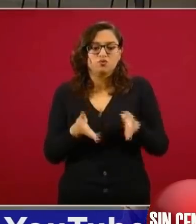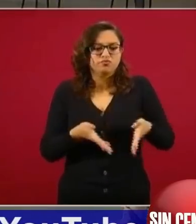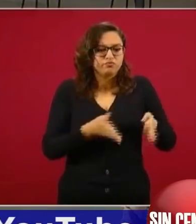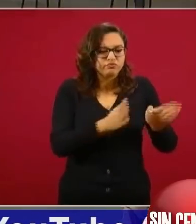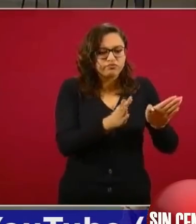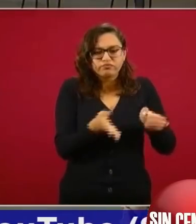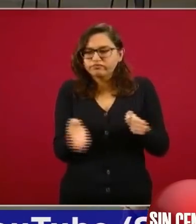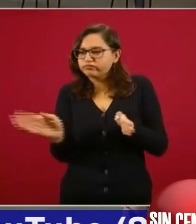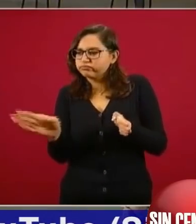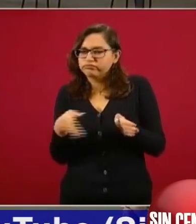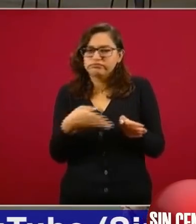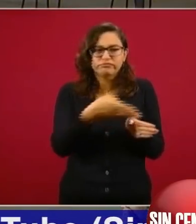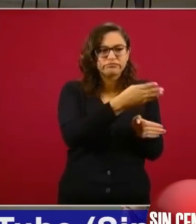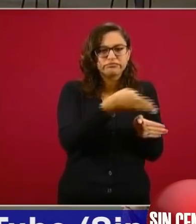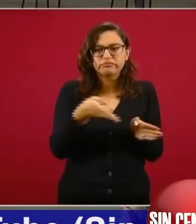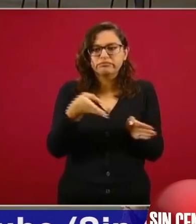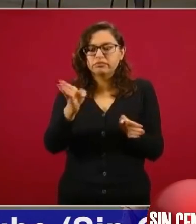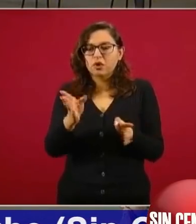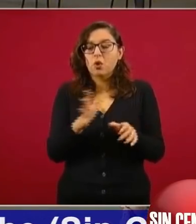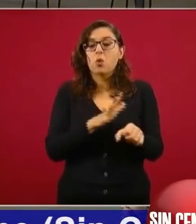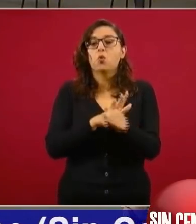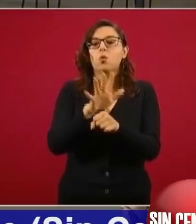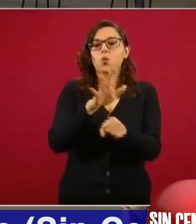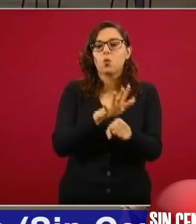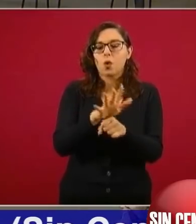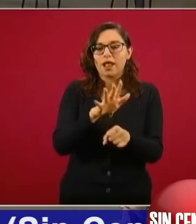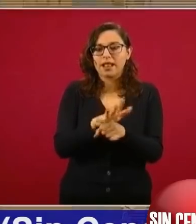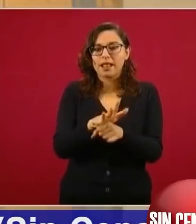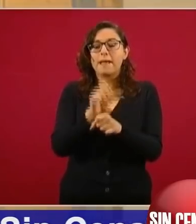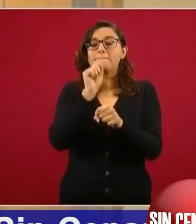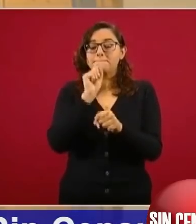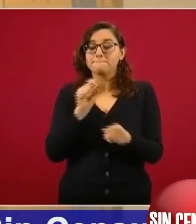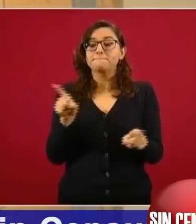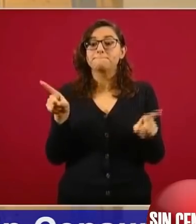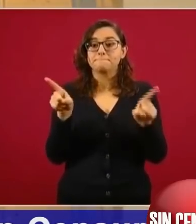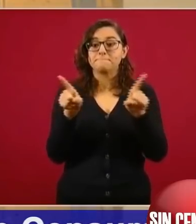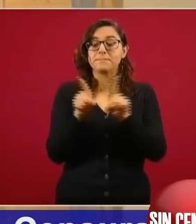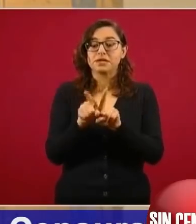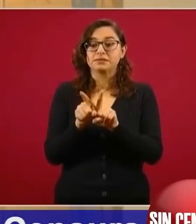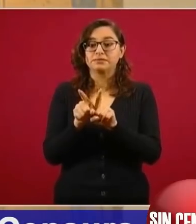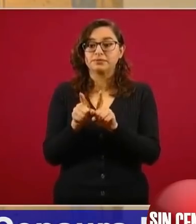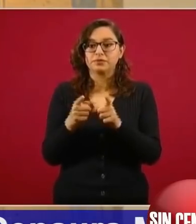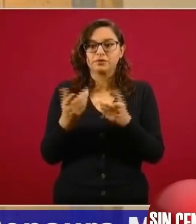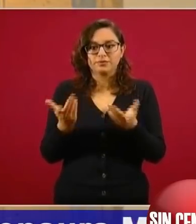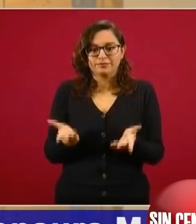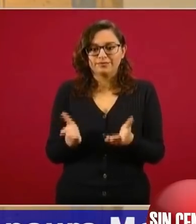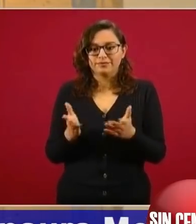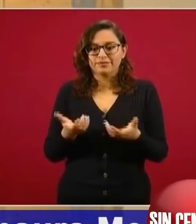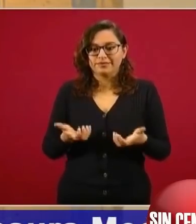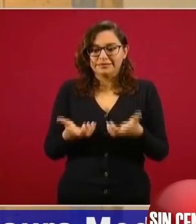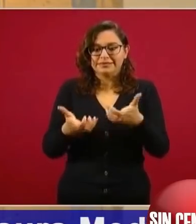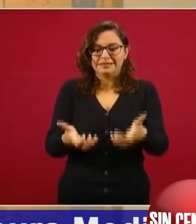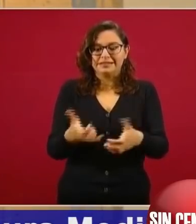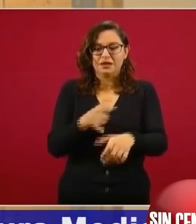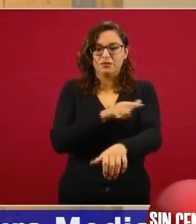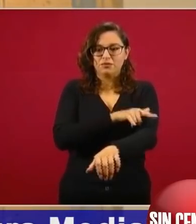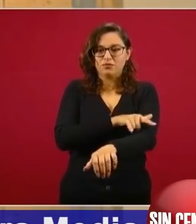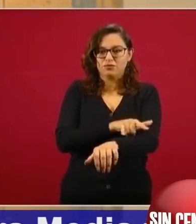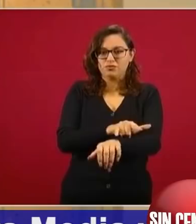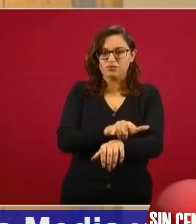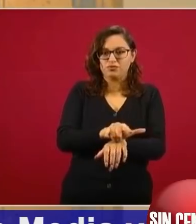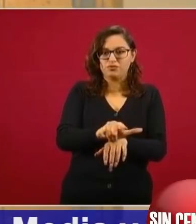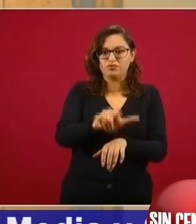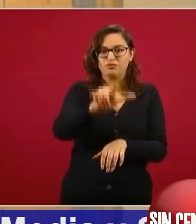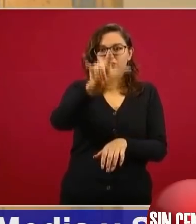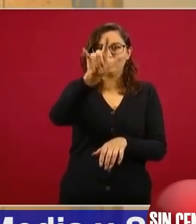Se determinó que el rumbo, es decir, la orientación de las pistas, era precisamente la que tenían ya las pistas de Santa Lucía.